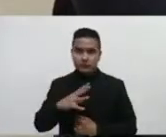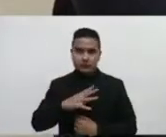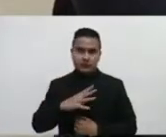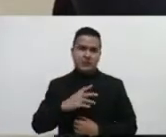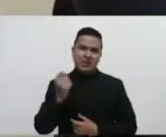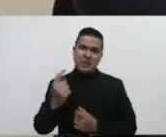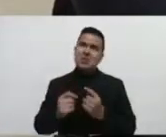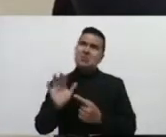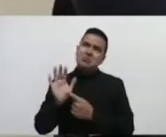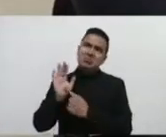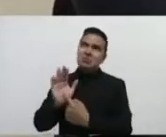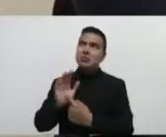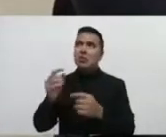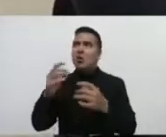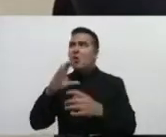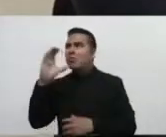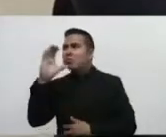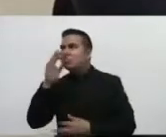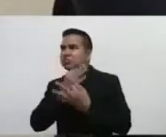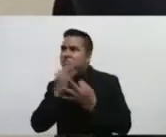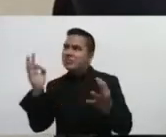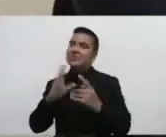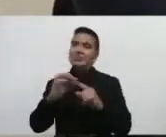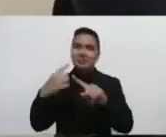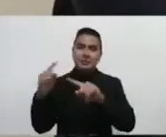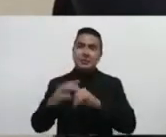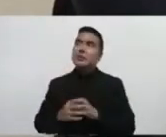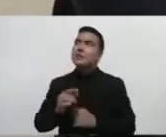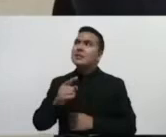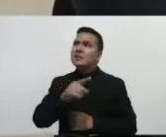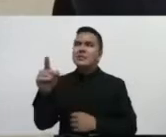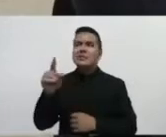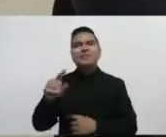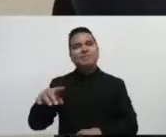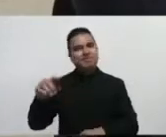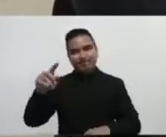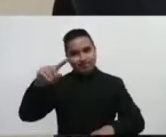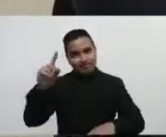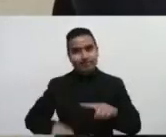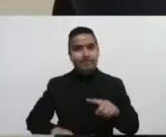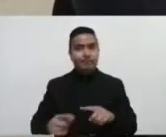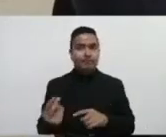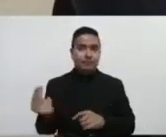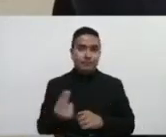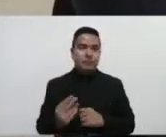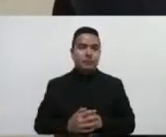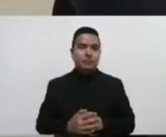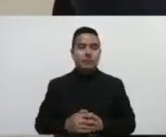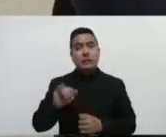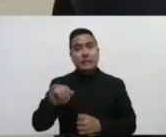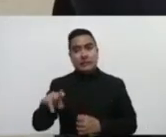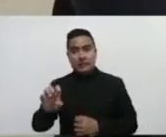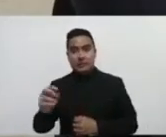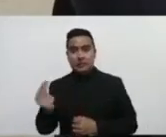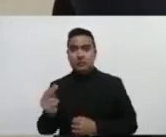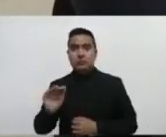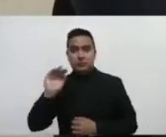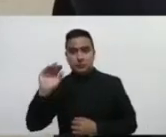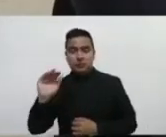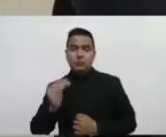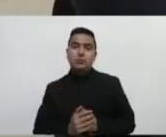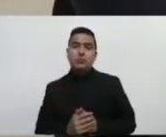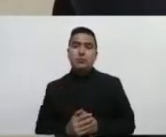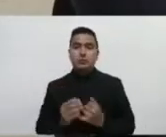Electoral de Coahuila, si se trata de propaganda que está colocada en la calle o cualquier tipo de mensaje, y ante el